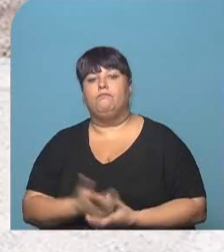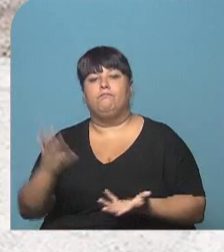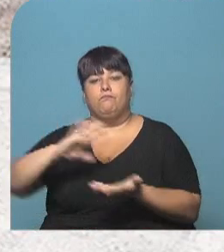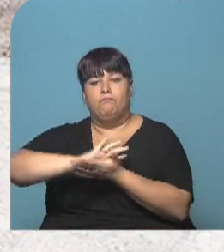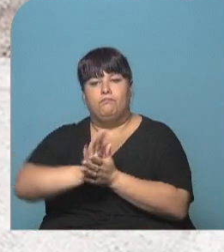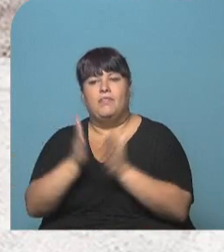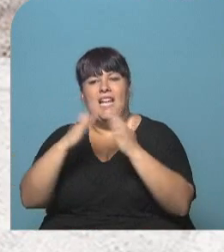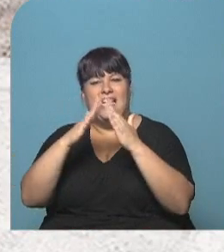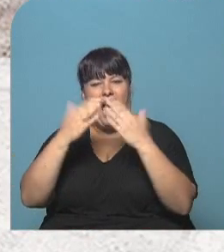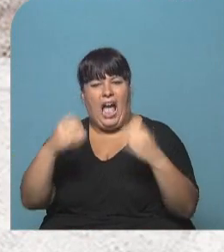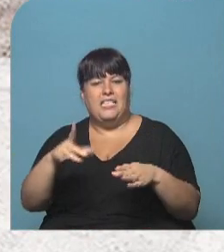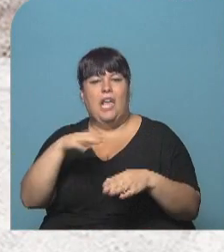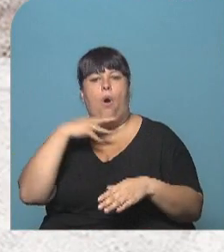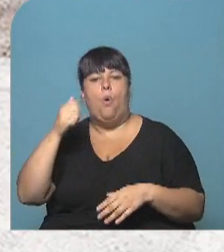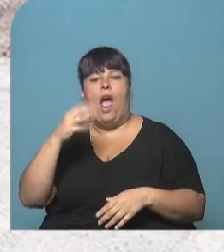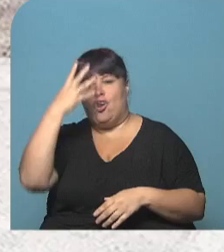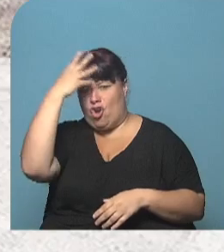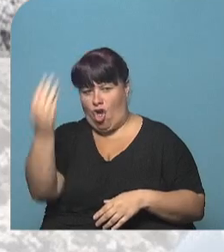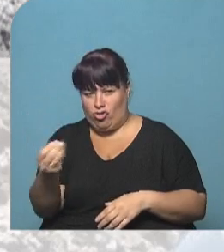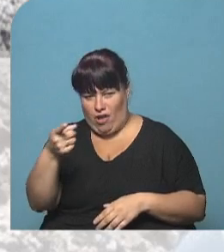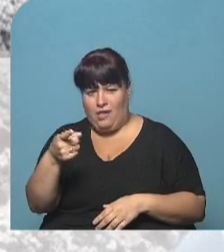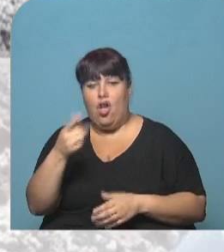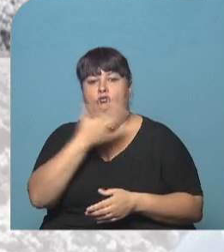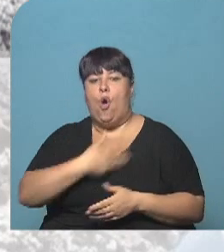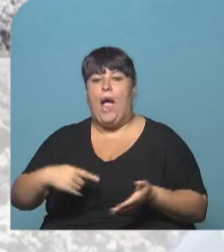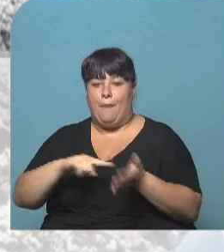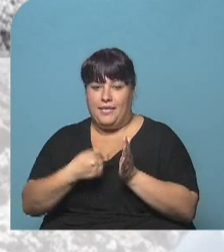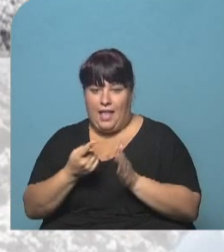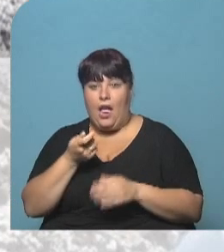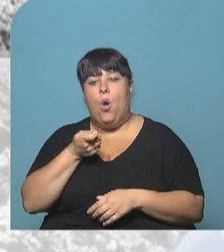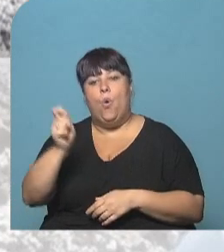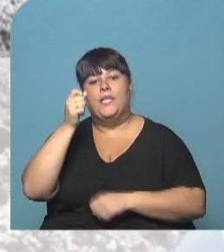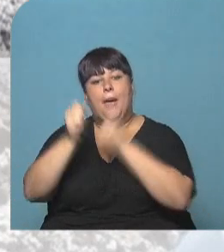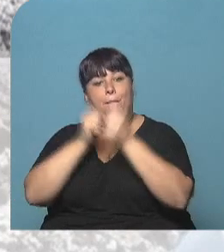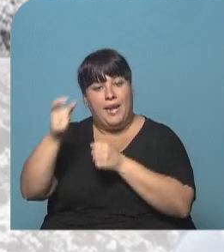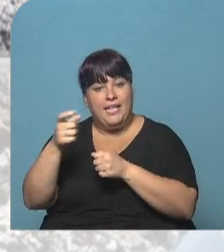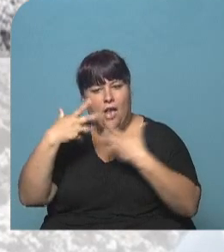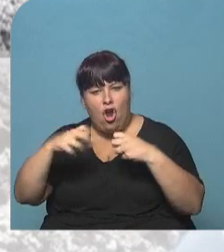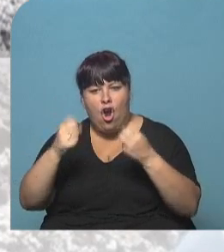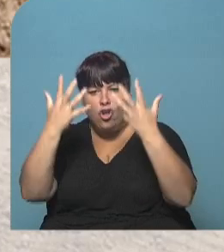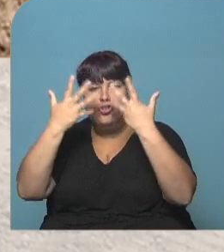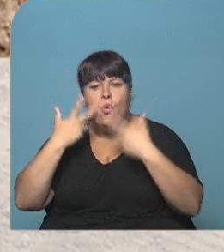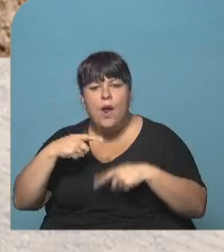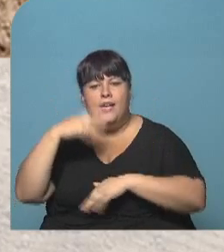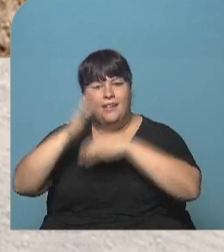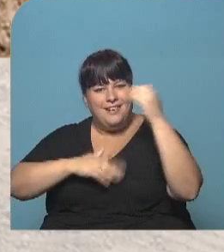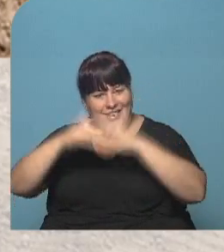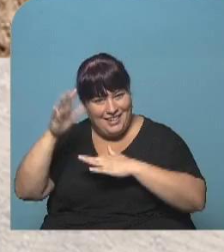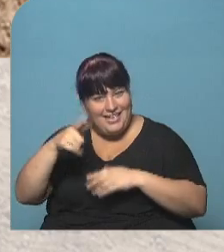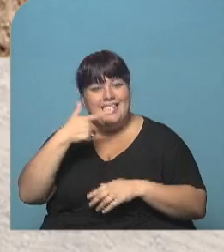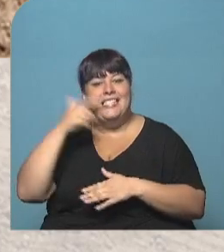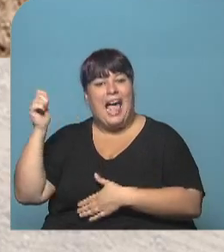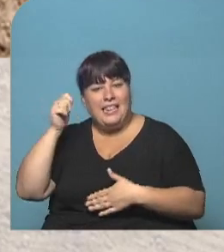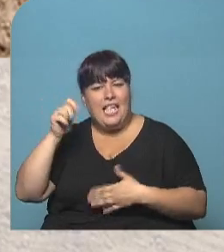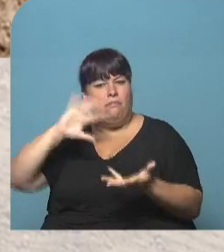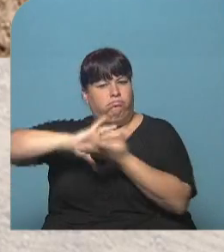Destruyen restos de una casa de Juan Manuel de Rosas. El gobierno porteño demandará a la empresa que encontró las ruinas en una obra en construcción en